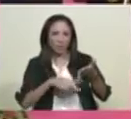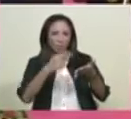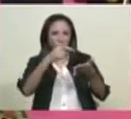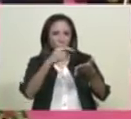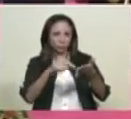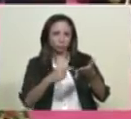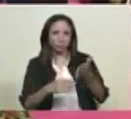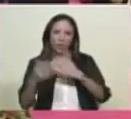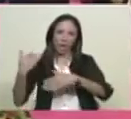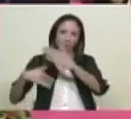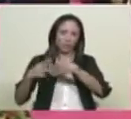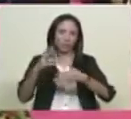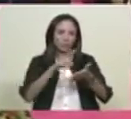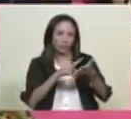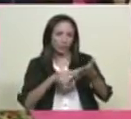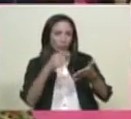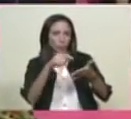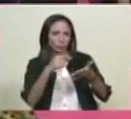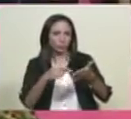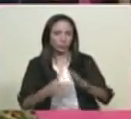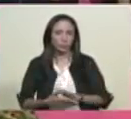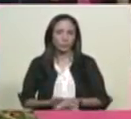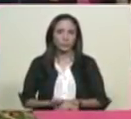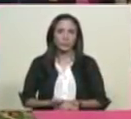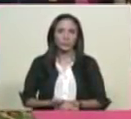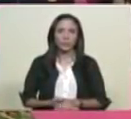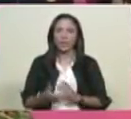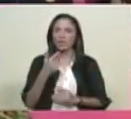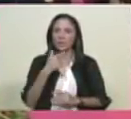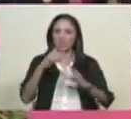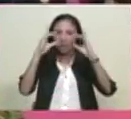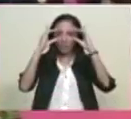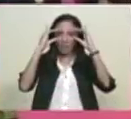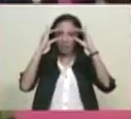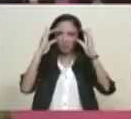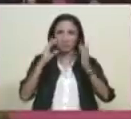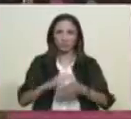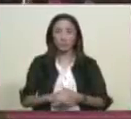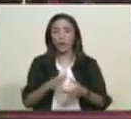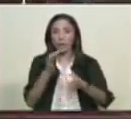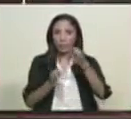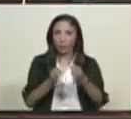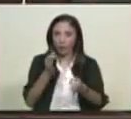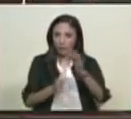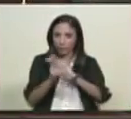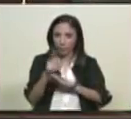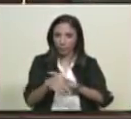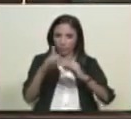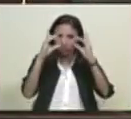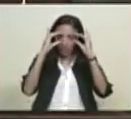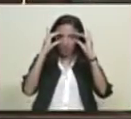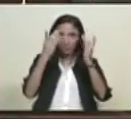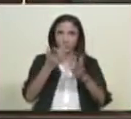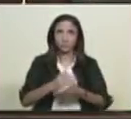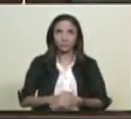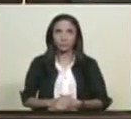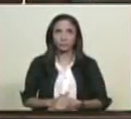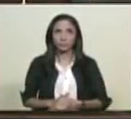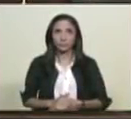presidenta del Poder Constituyente, doctora, es abogada también, litigante.